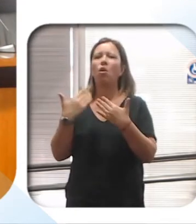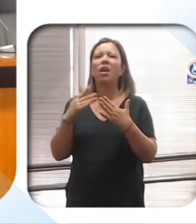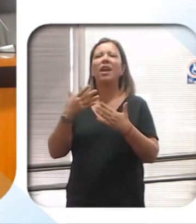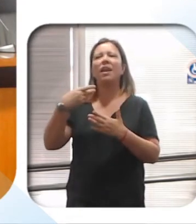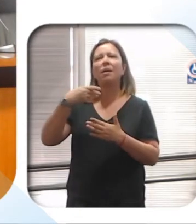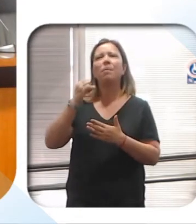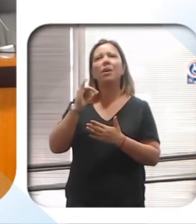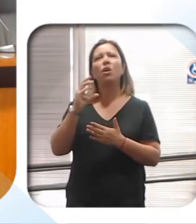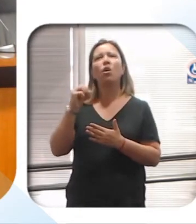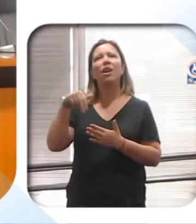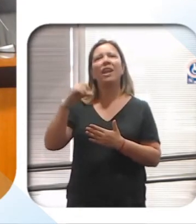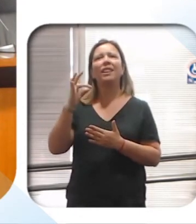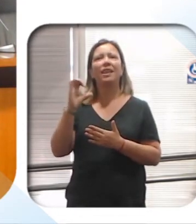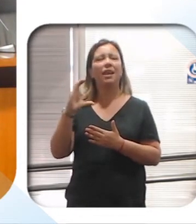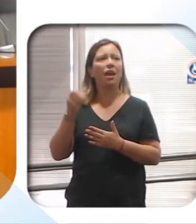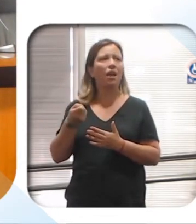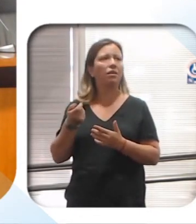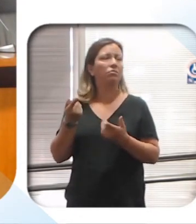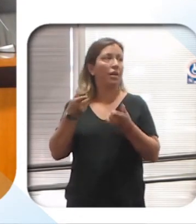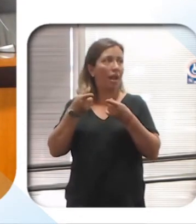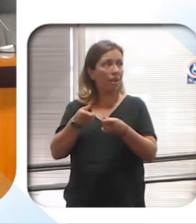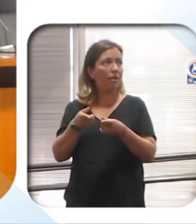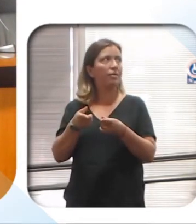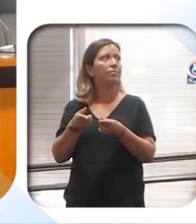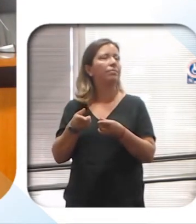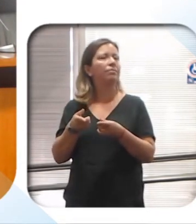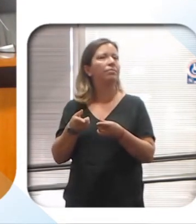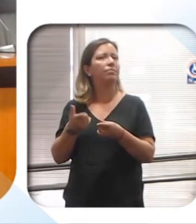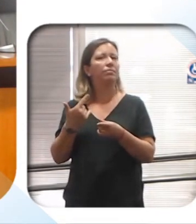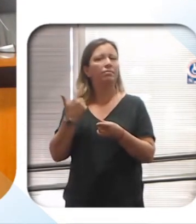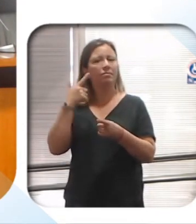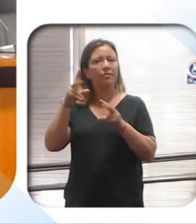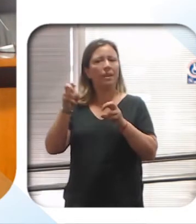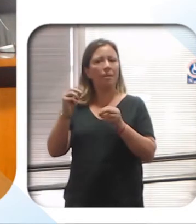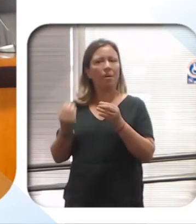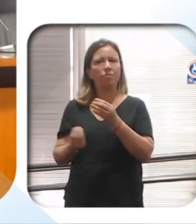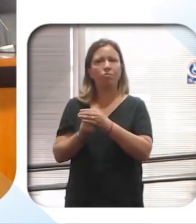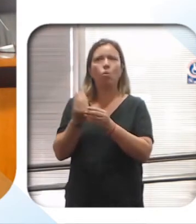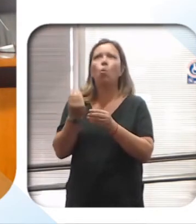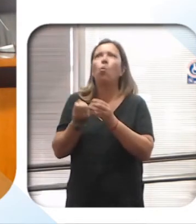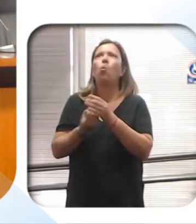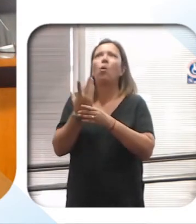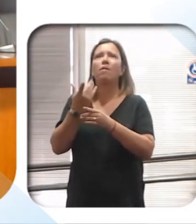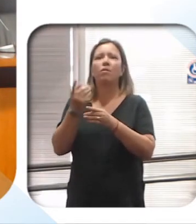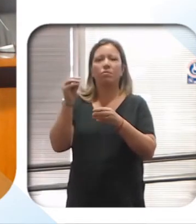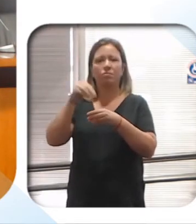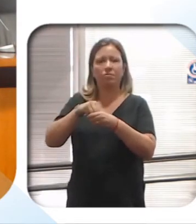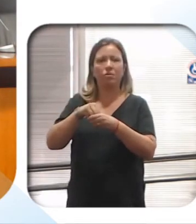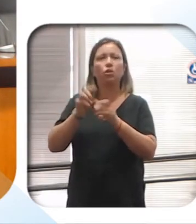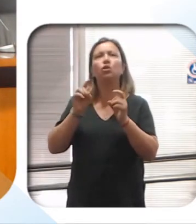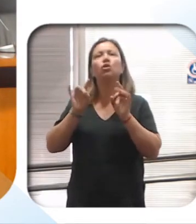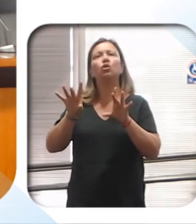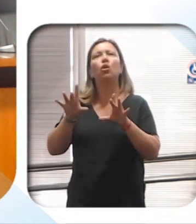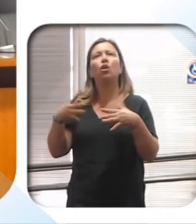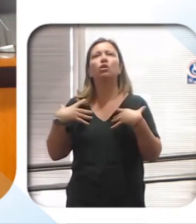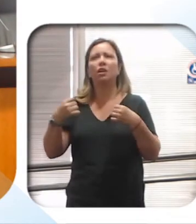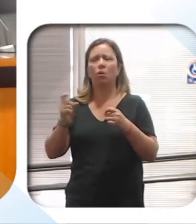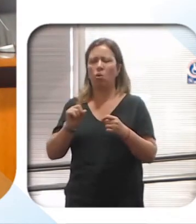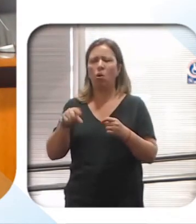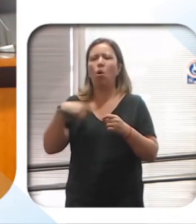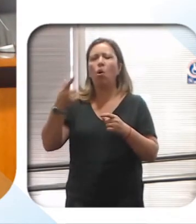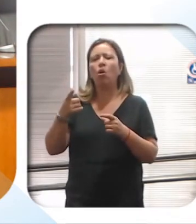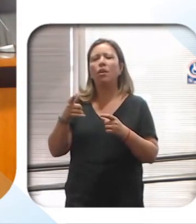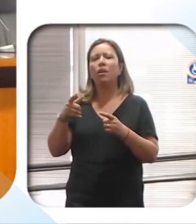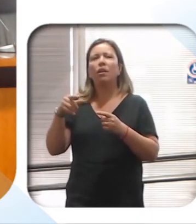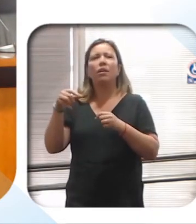bioética y de alguna manera insertar este tema no solo en el área de la salud, sino en muchas